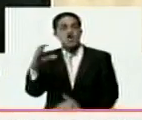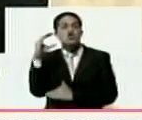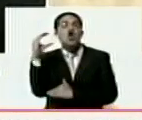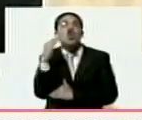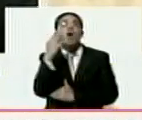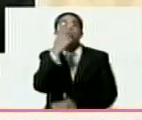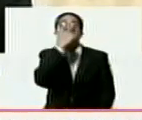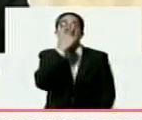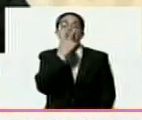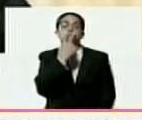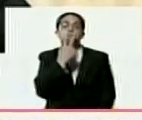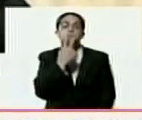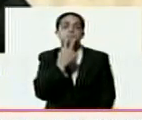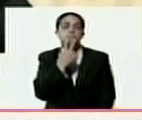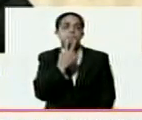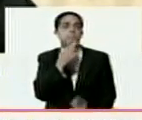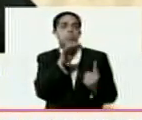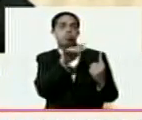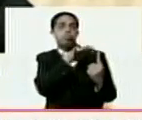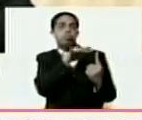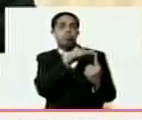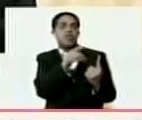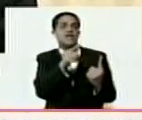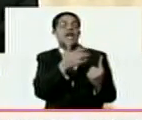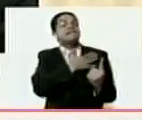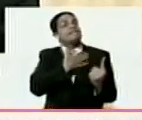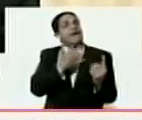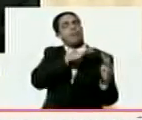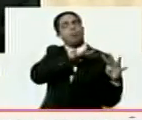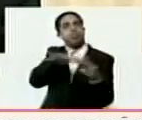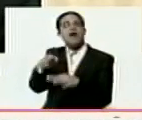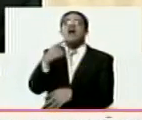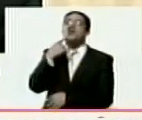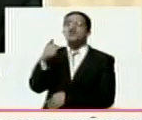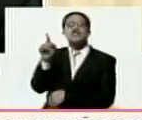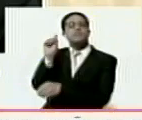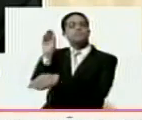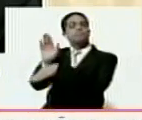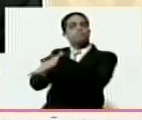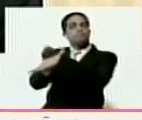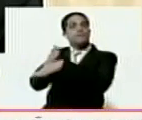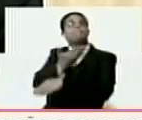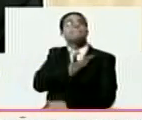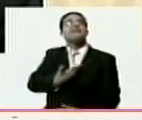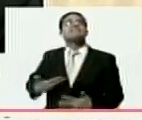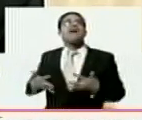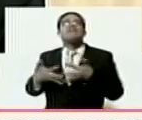supuesto, hay que desviar la atención y decirle al presidente de Estados Unidos que